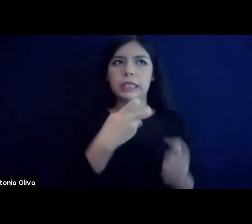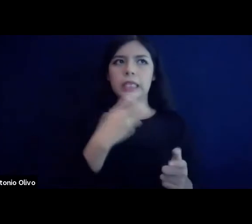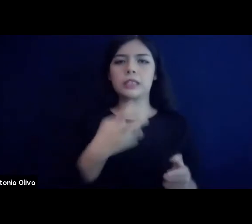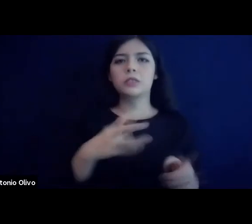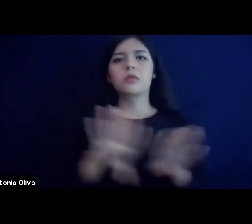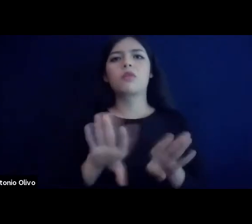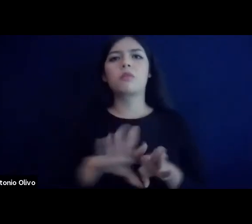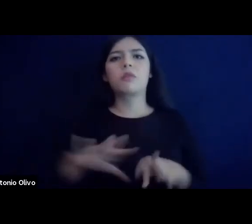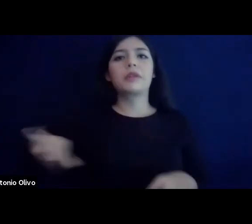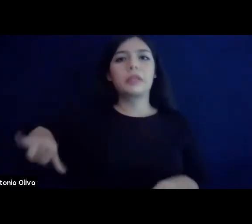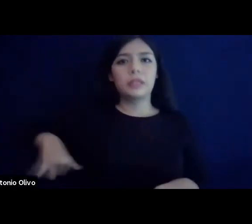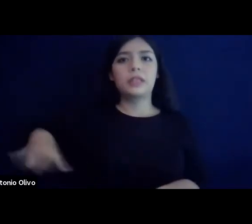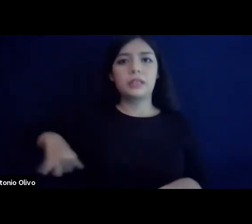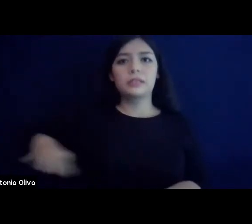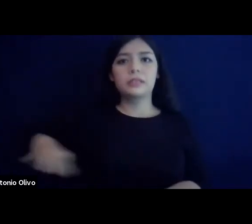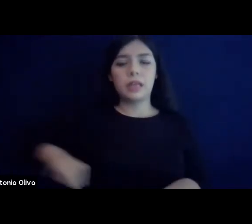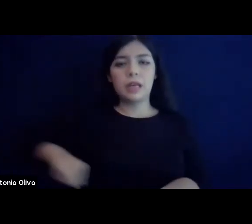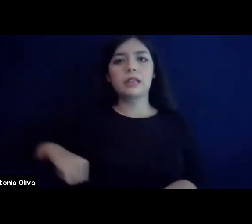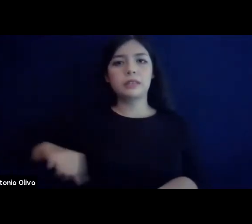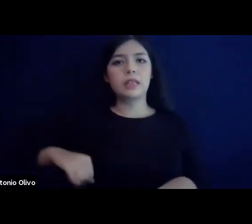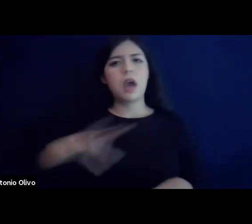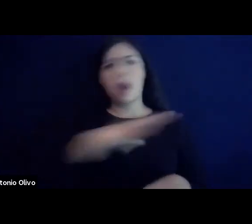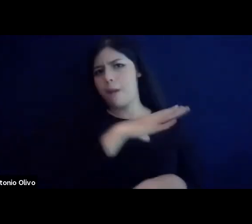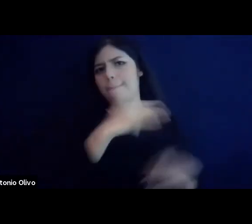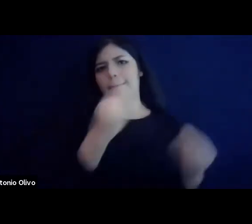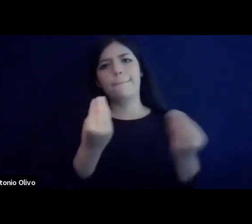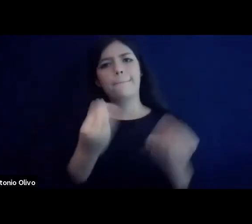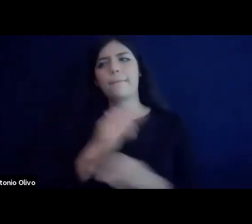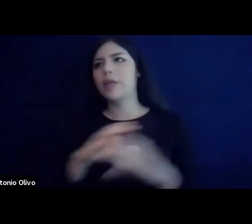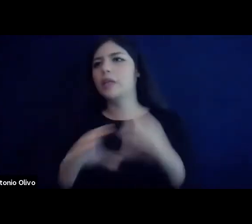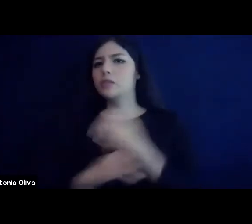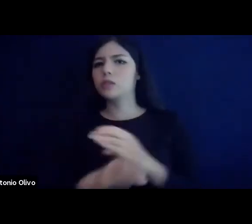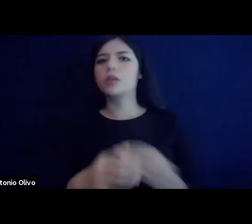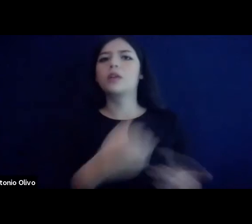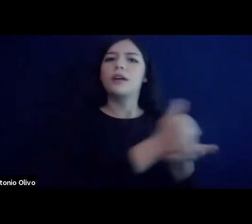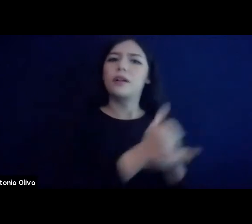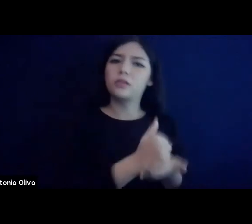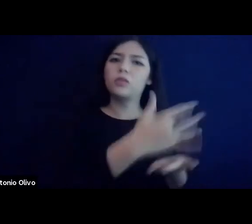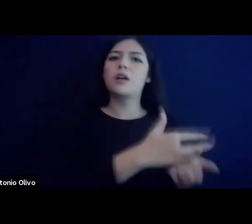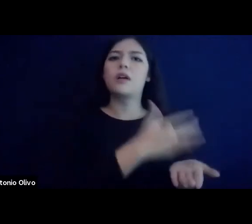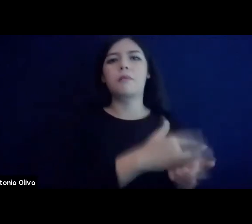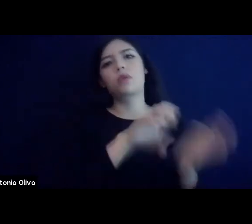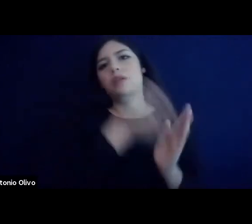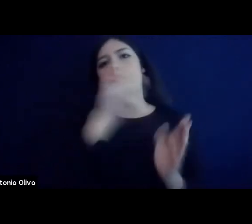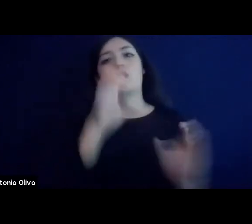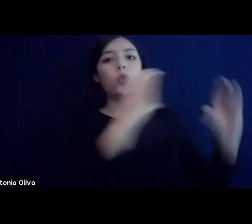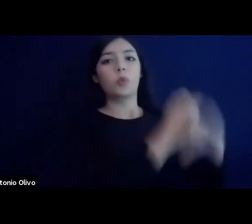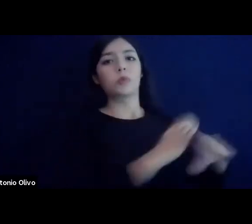en cuenta la parte de apoyos técnicos, el avance de la tecnología, pues ha ido